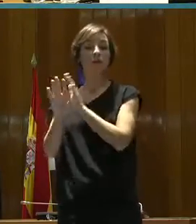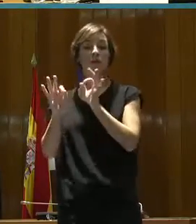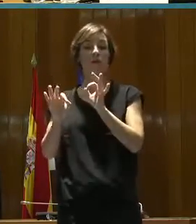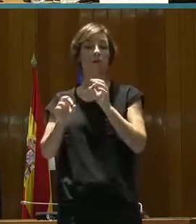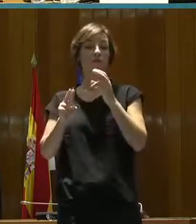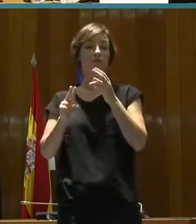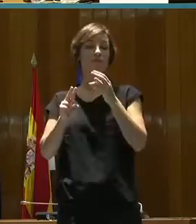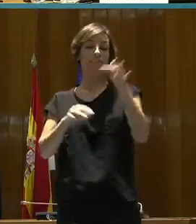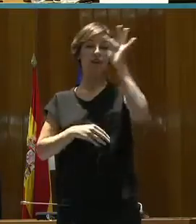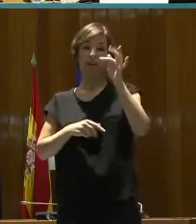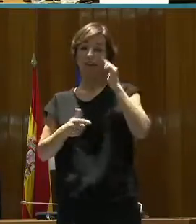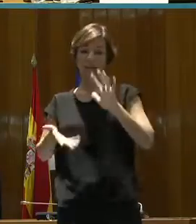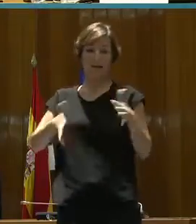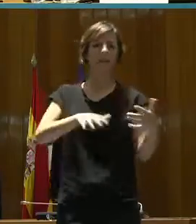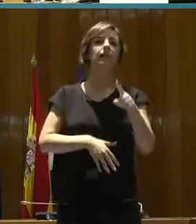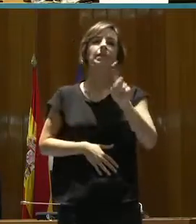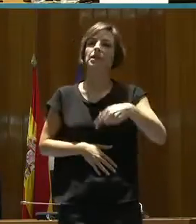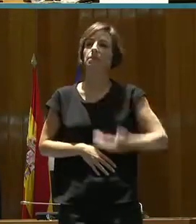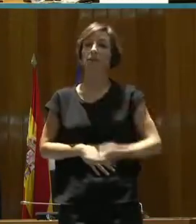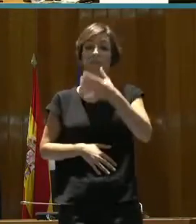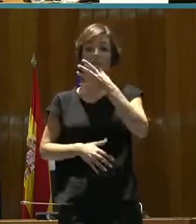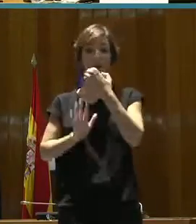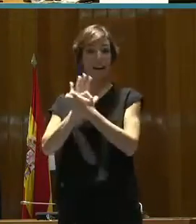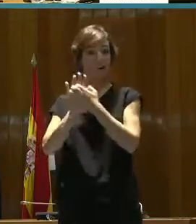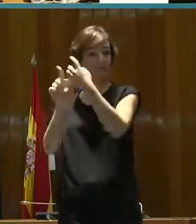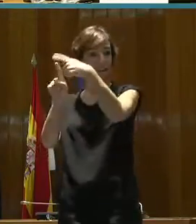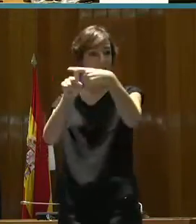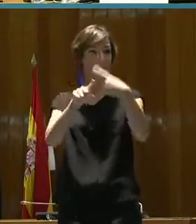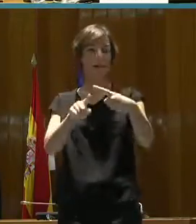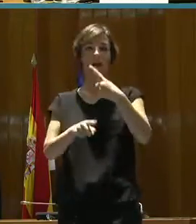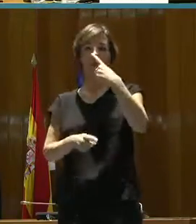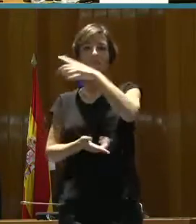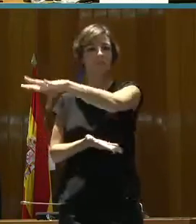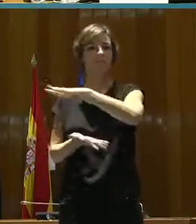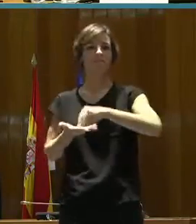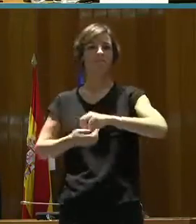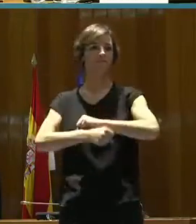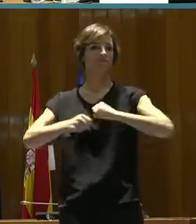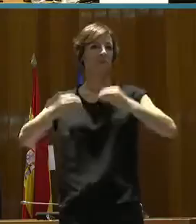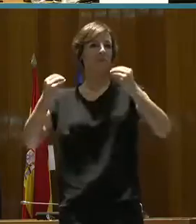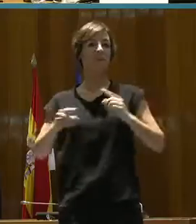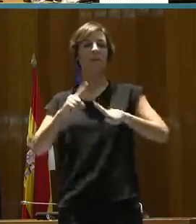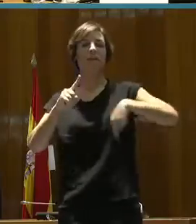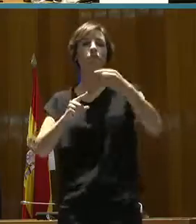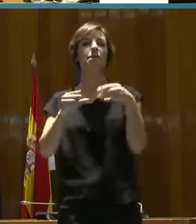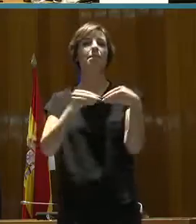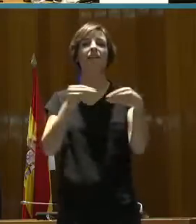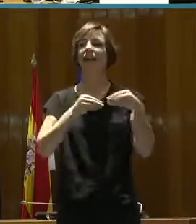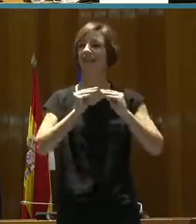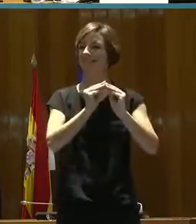aplicadas, también porque constituyen la base insoslayable para la elaboración de materiales de